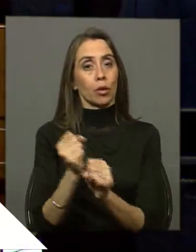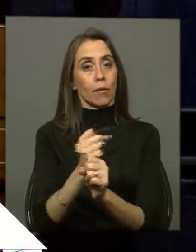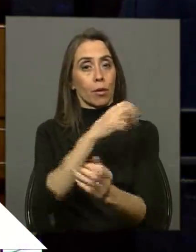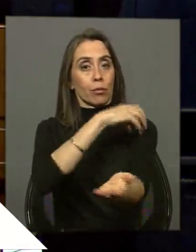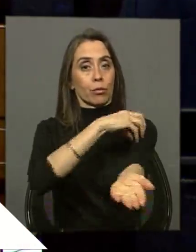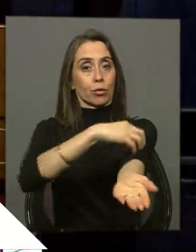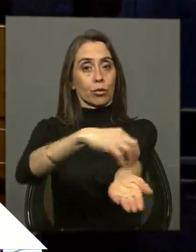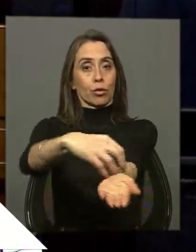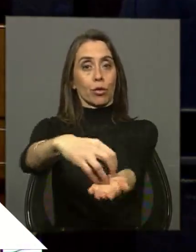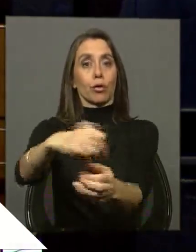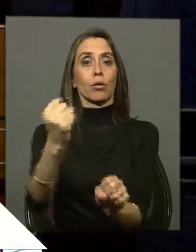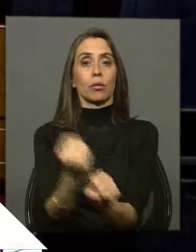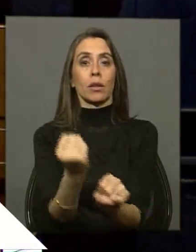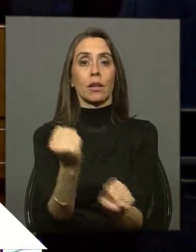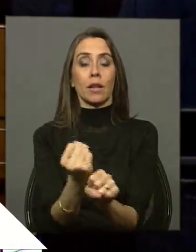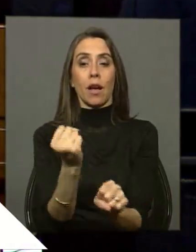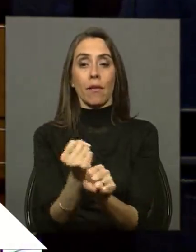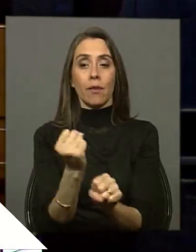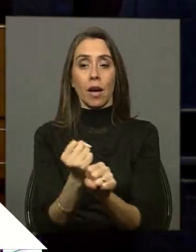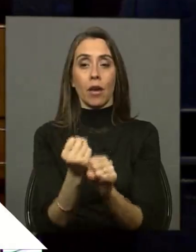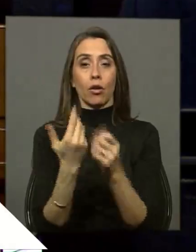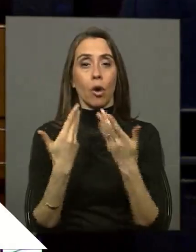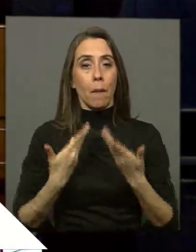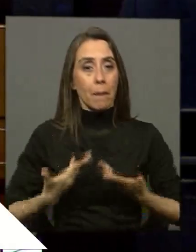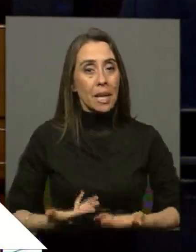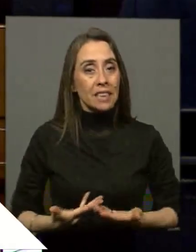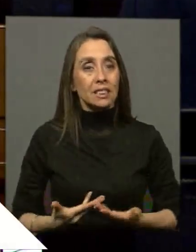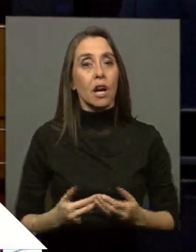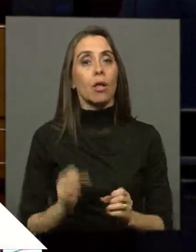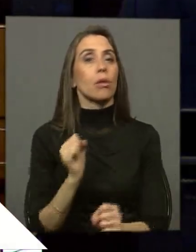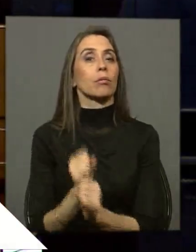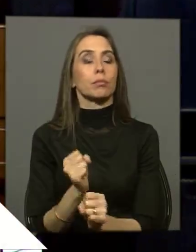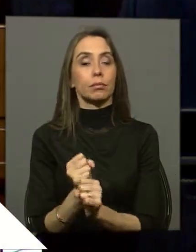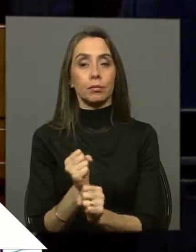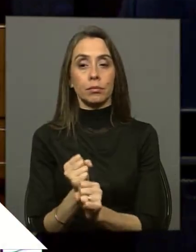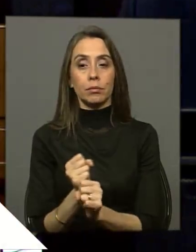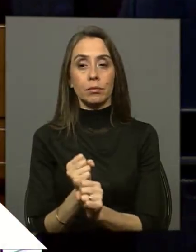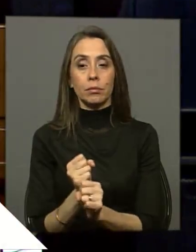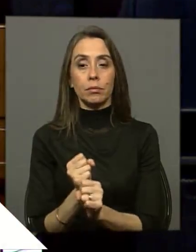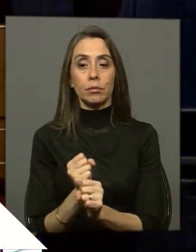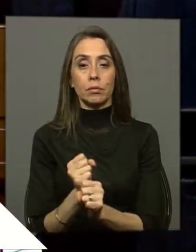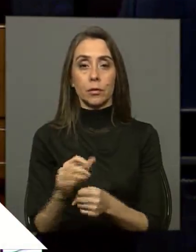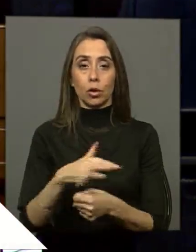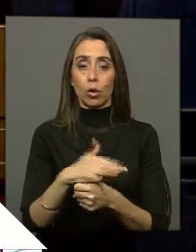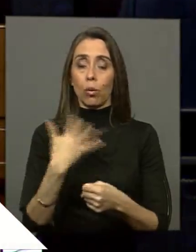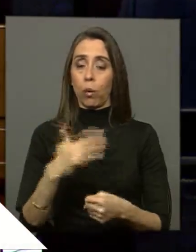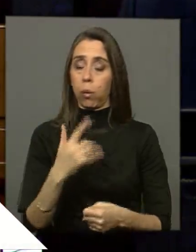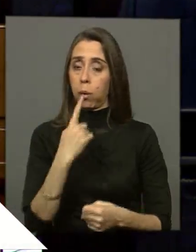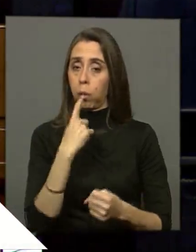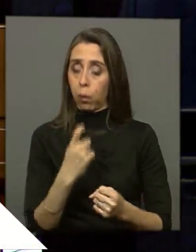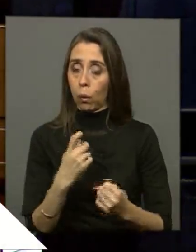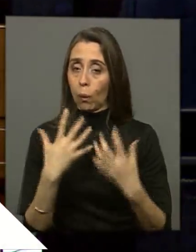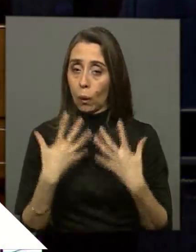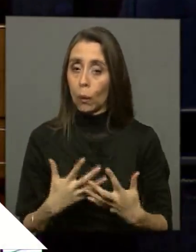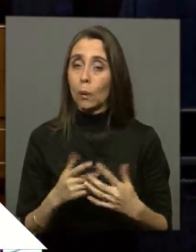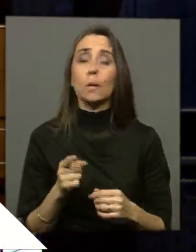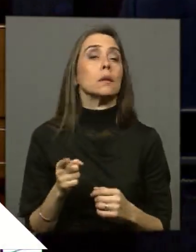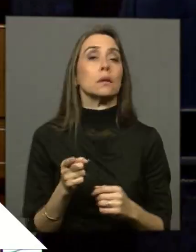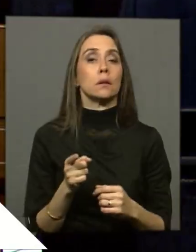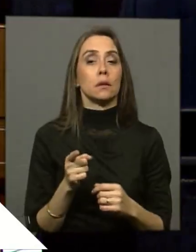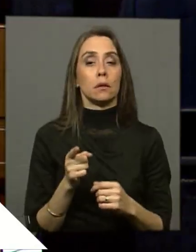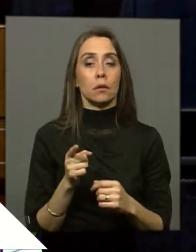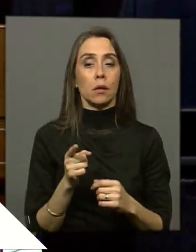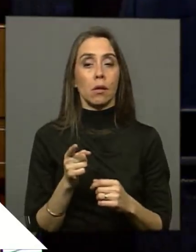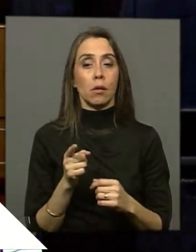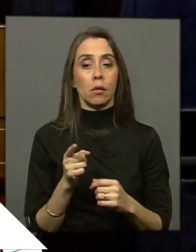realizan faenas de carácter pesado, realizan faenas en condiciones extremas, incluso no solamente por